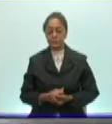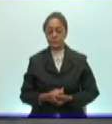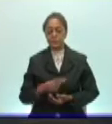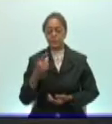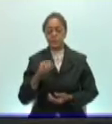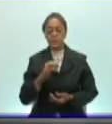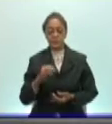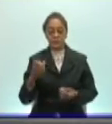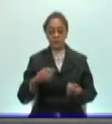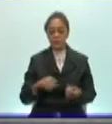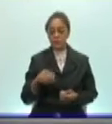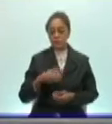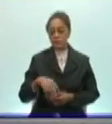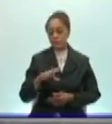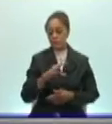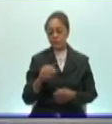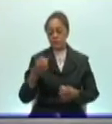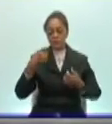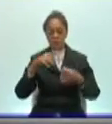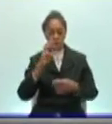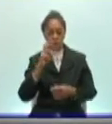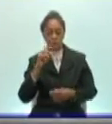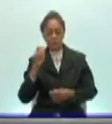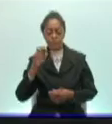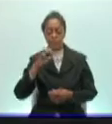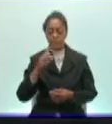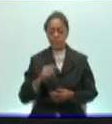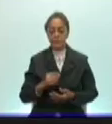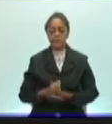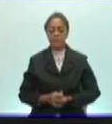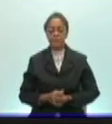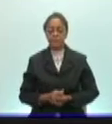Sinclair Cuba Lloyd Company S.A.